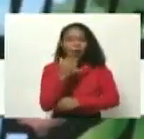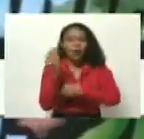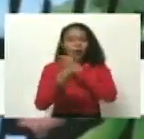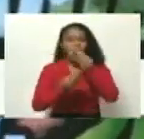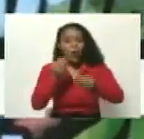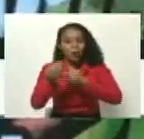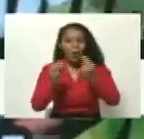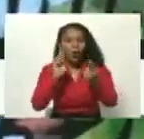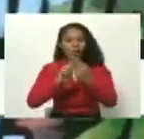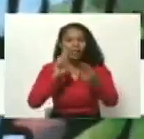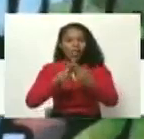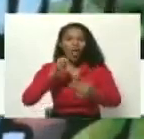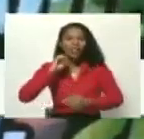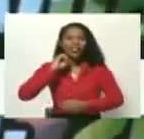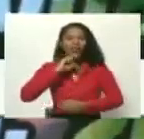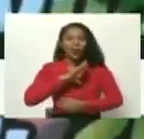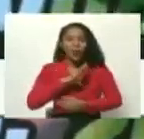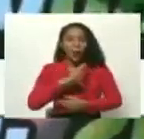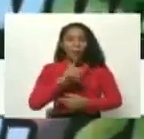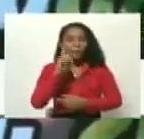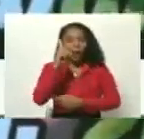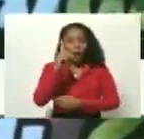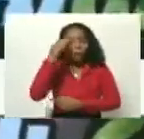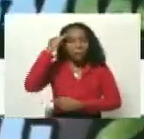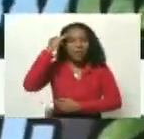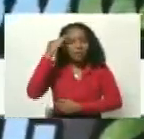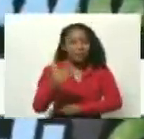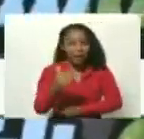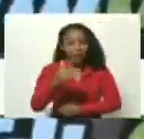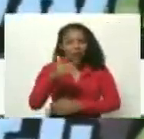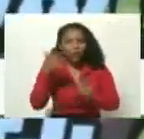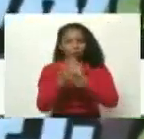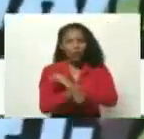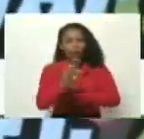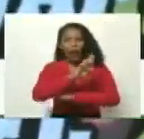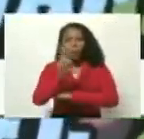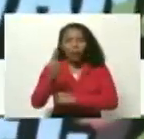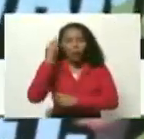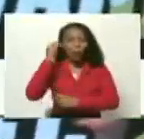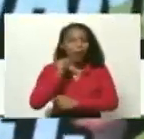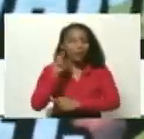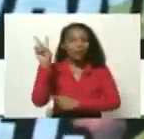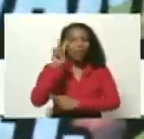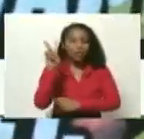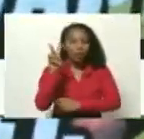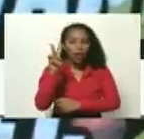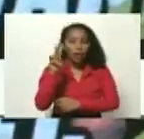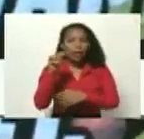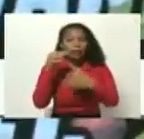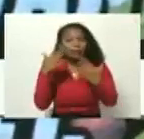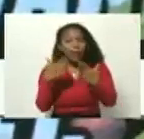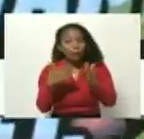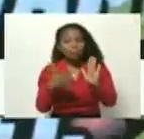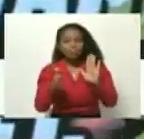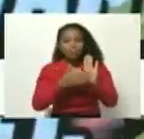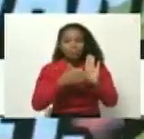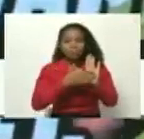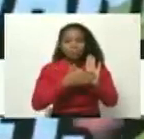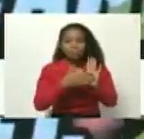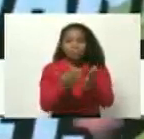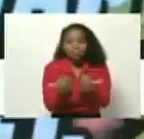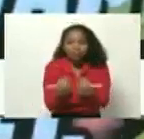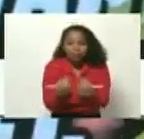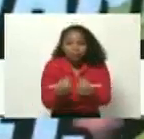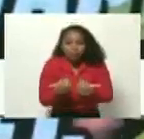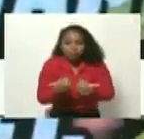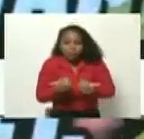conociendo nuestra historia, para un soldado o una soldada de la República Bolivariana de Venezuela, que plegarse a